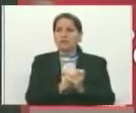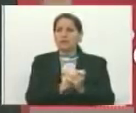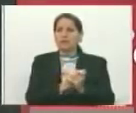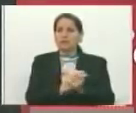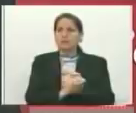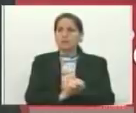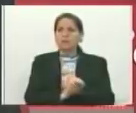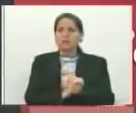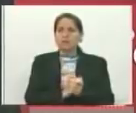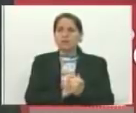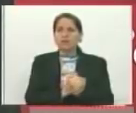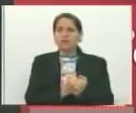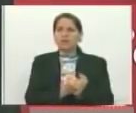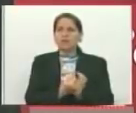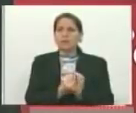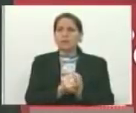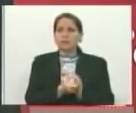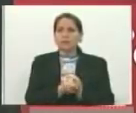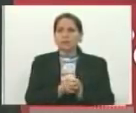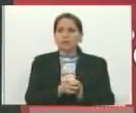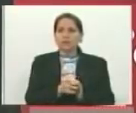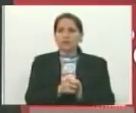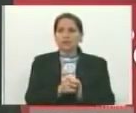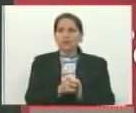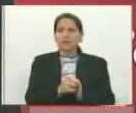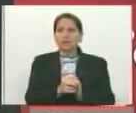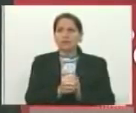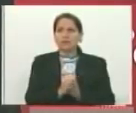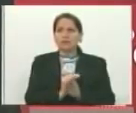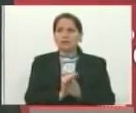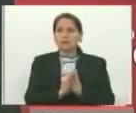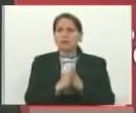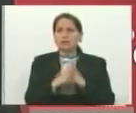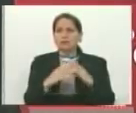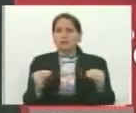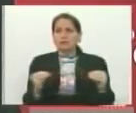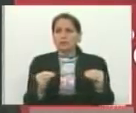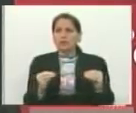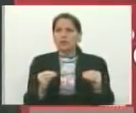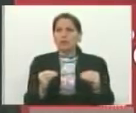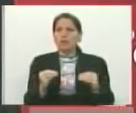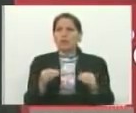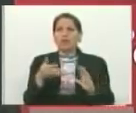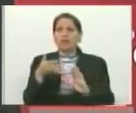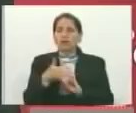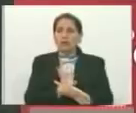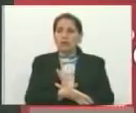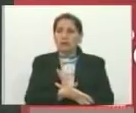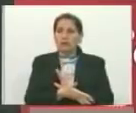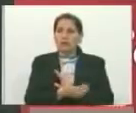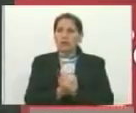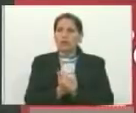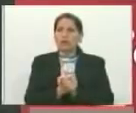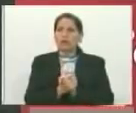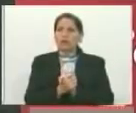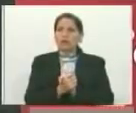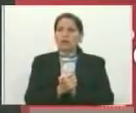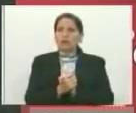quiero, de verdad, en todo esto, el pulso,